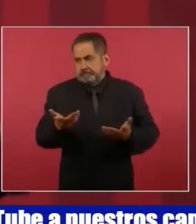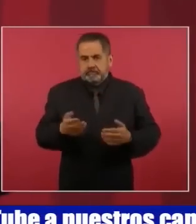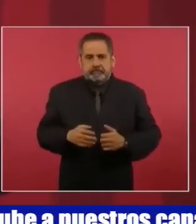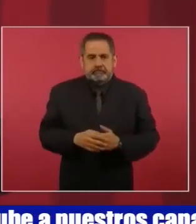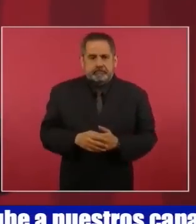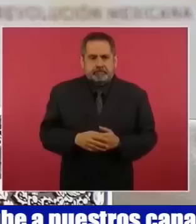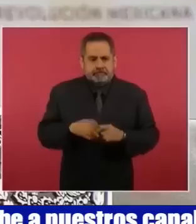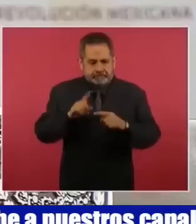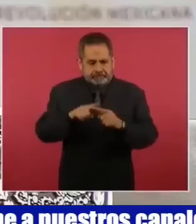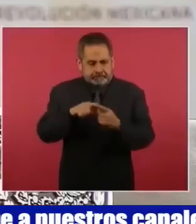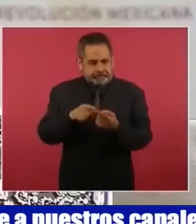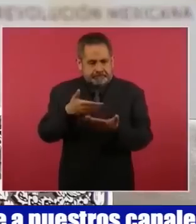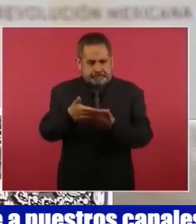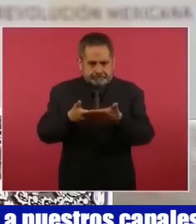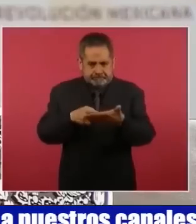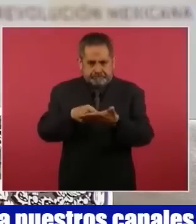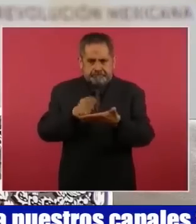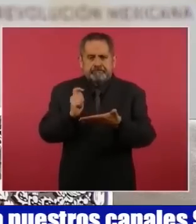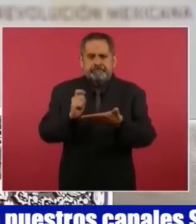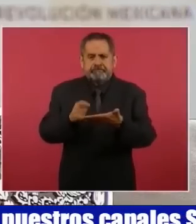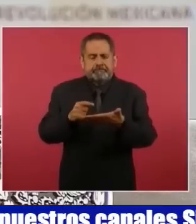¿De qué se trata?